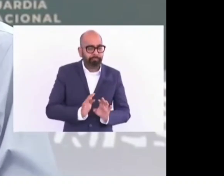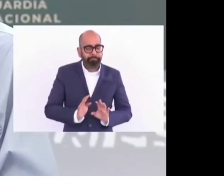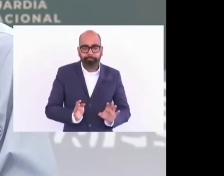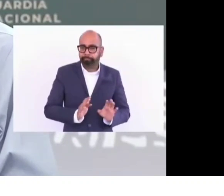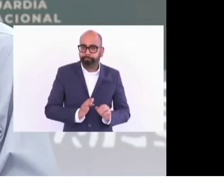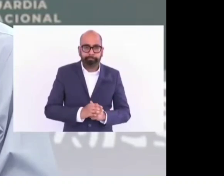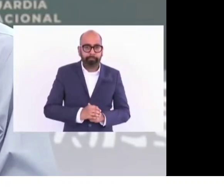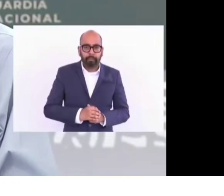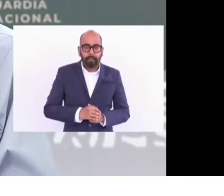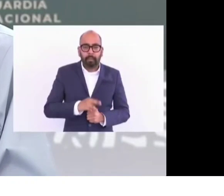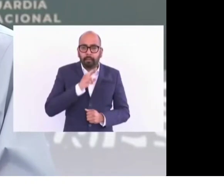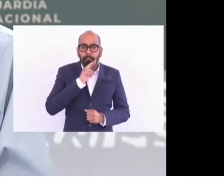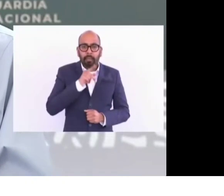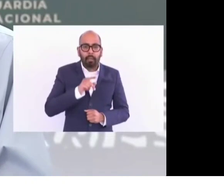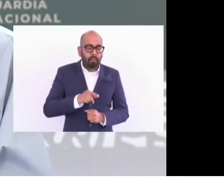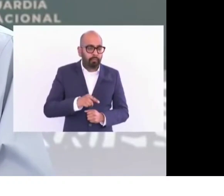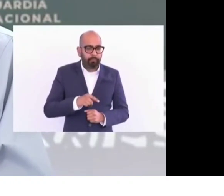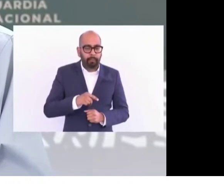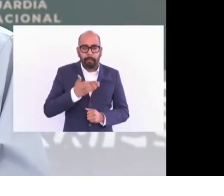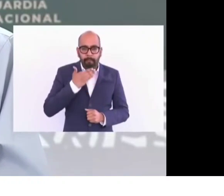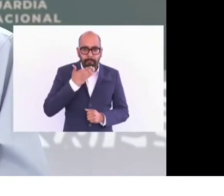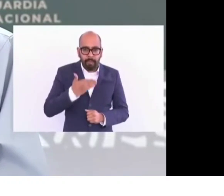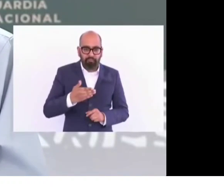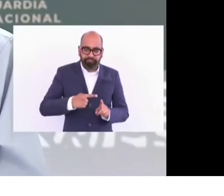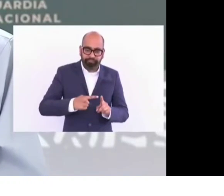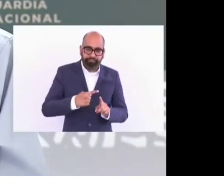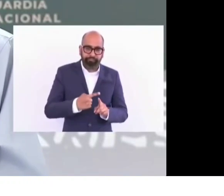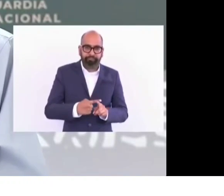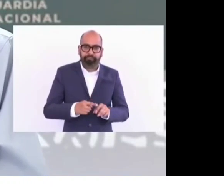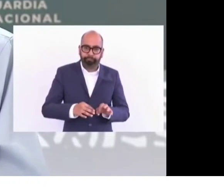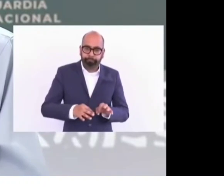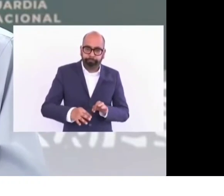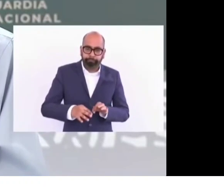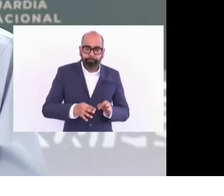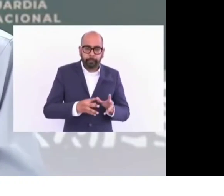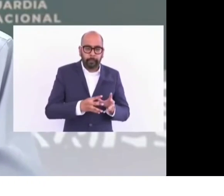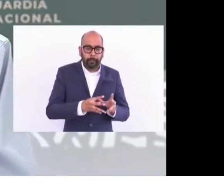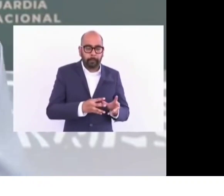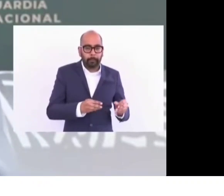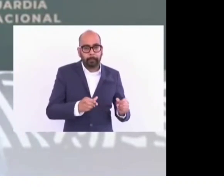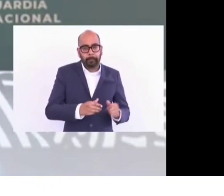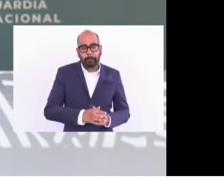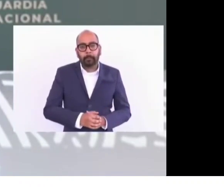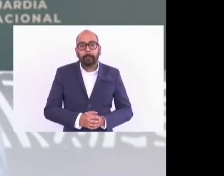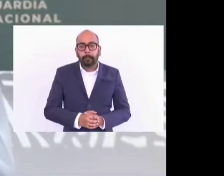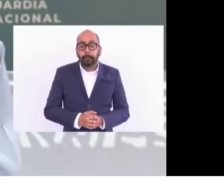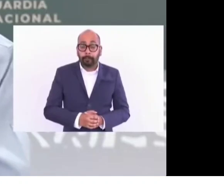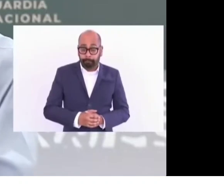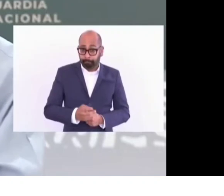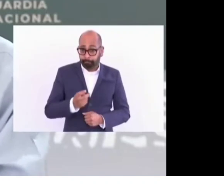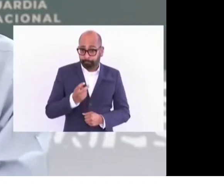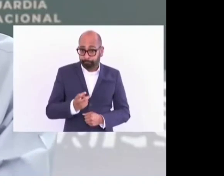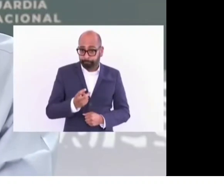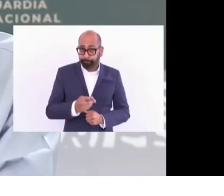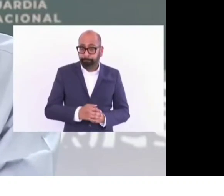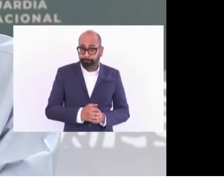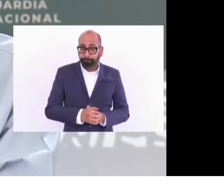enfrentarlo haciendo el bien. Y es una competencia también